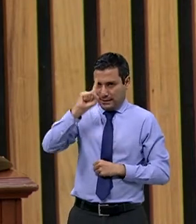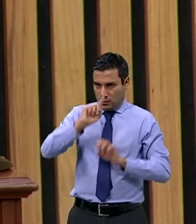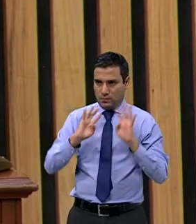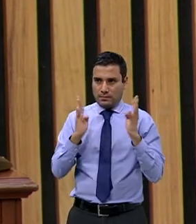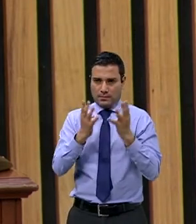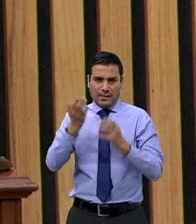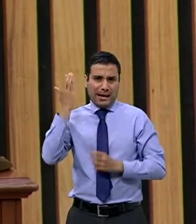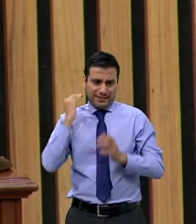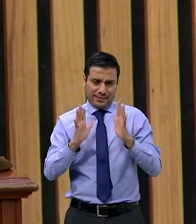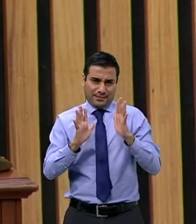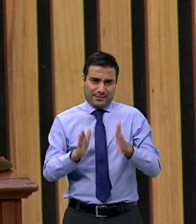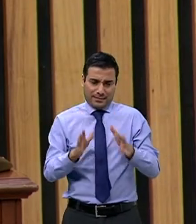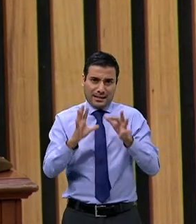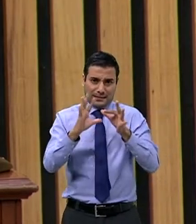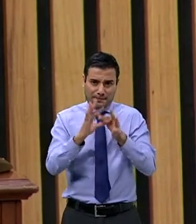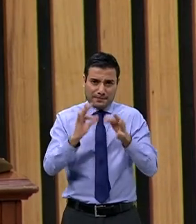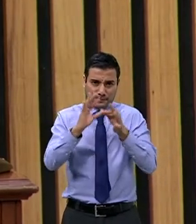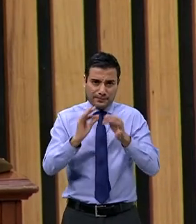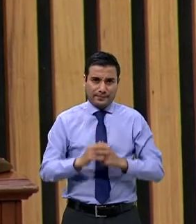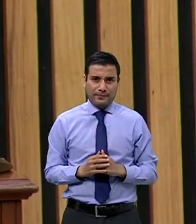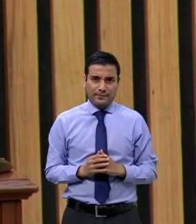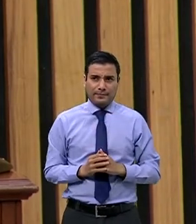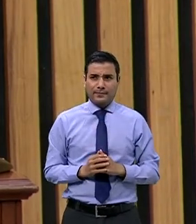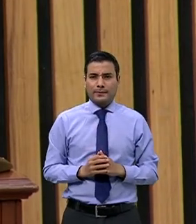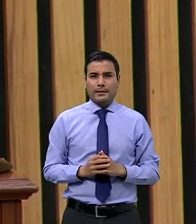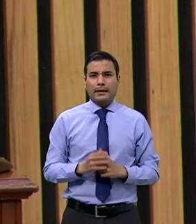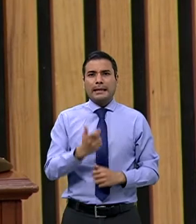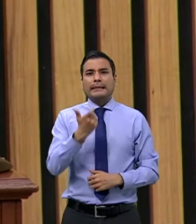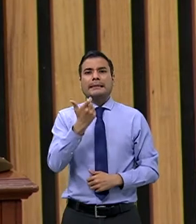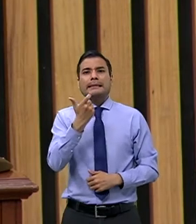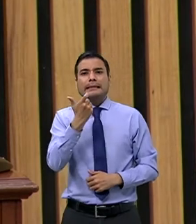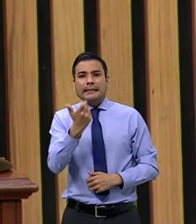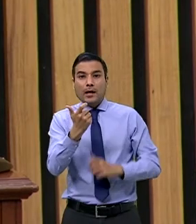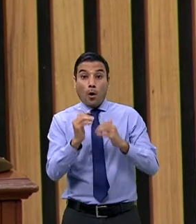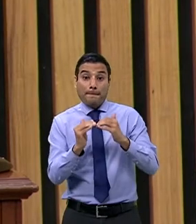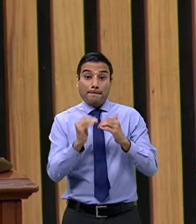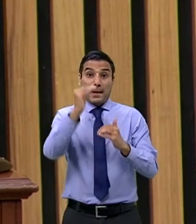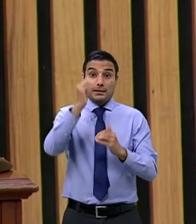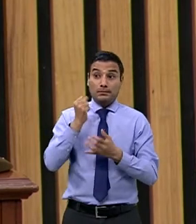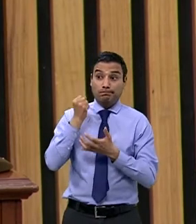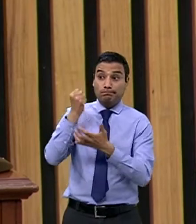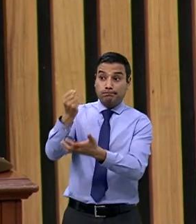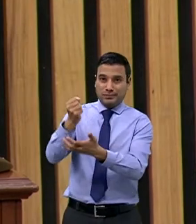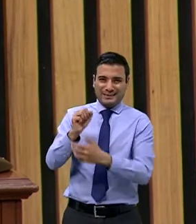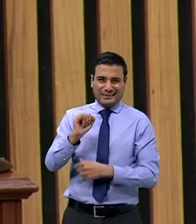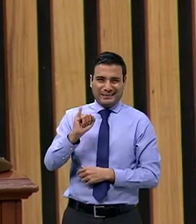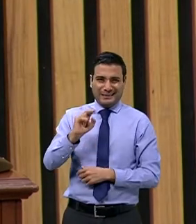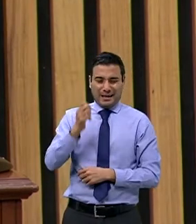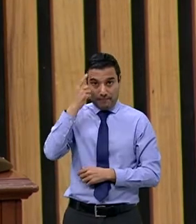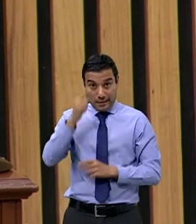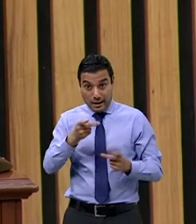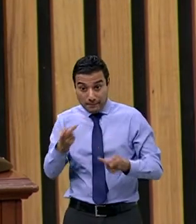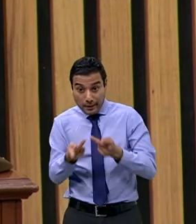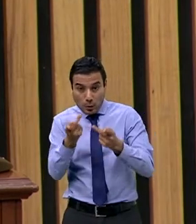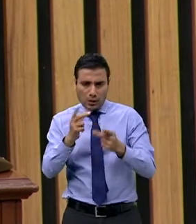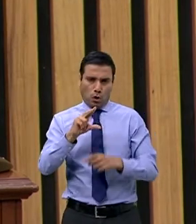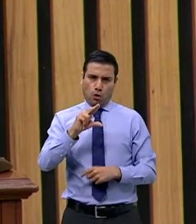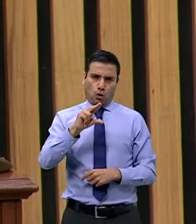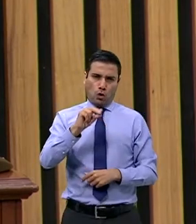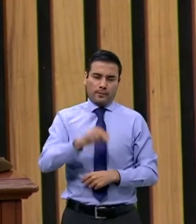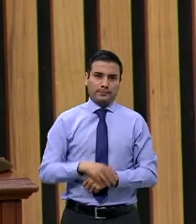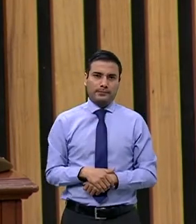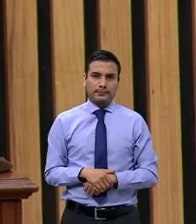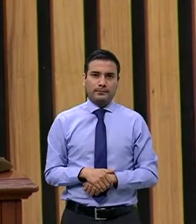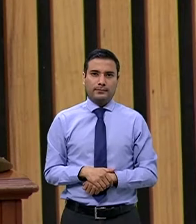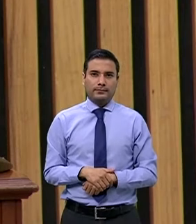que efectivamente no hubo recursos extraordinarios para realizar esta consulta por eso están